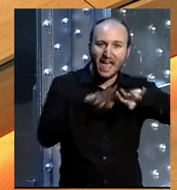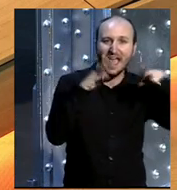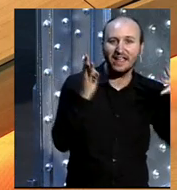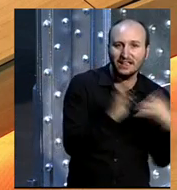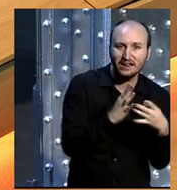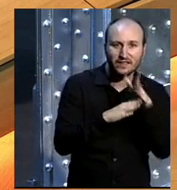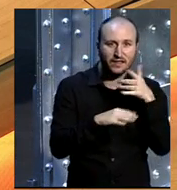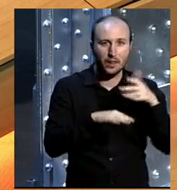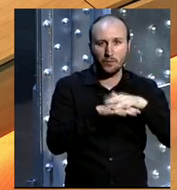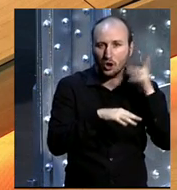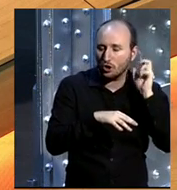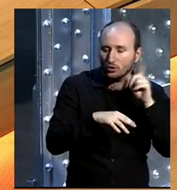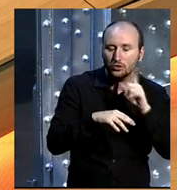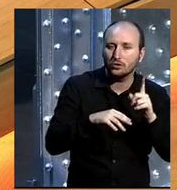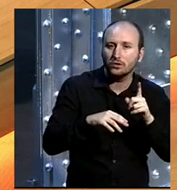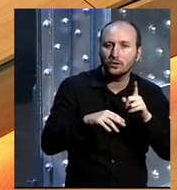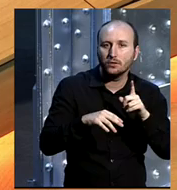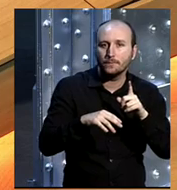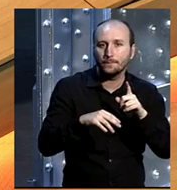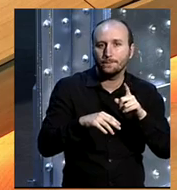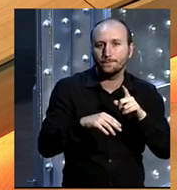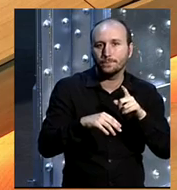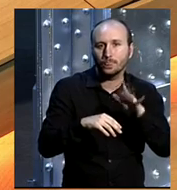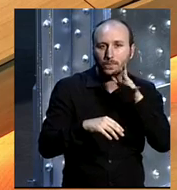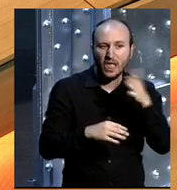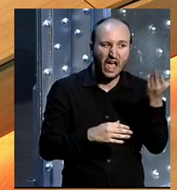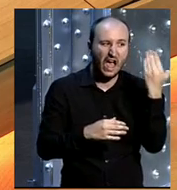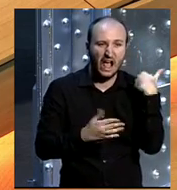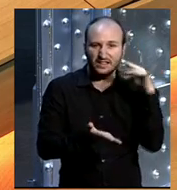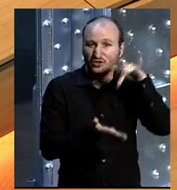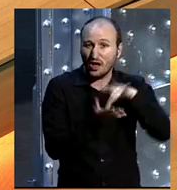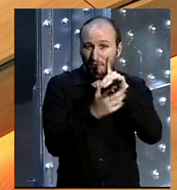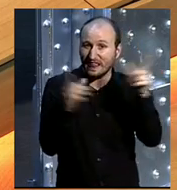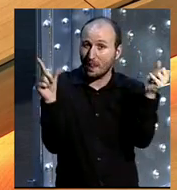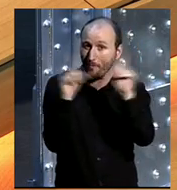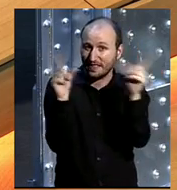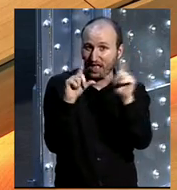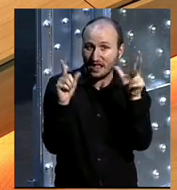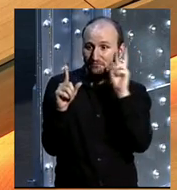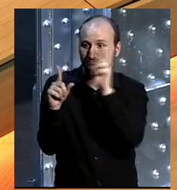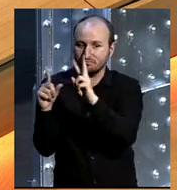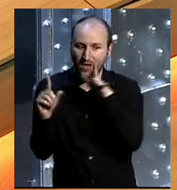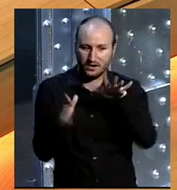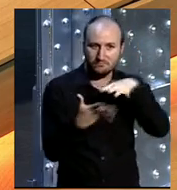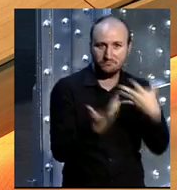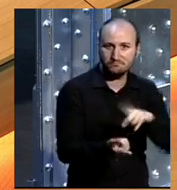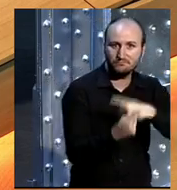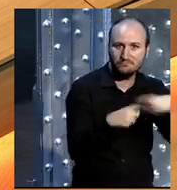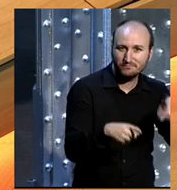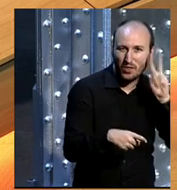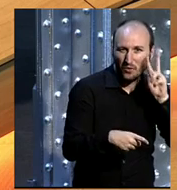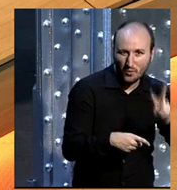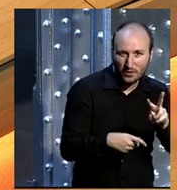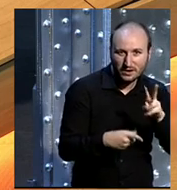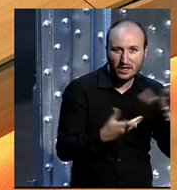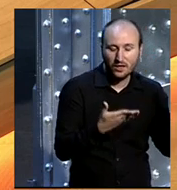Internet prácticamente en España no se conocía, porque no era una época que no se conocía. Nosotros cuando vimos aquellas pantallas y viendo lo que veíamos allí, de verdad que nos maravillamos, casi todos los que